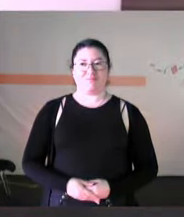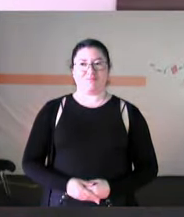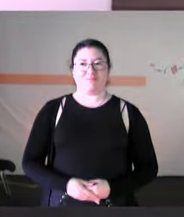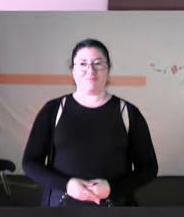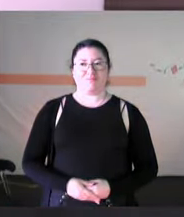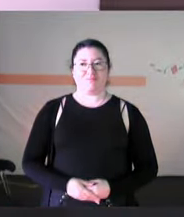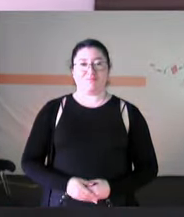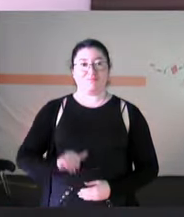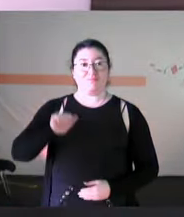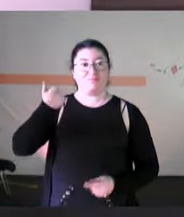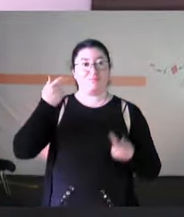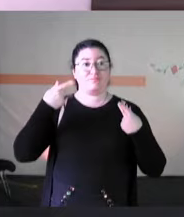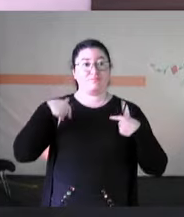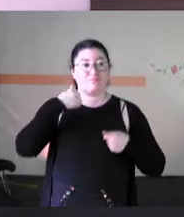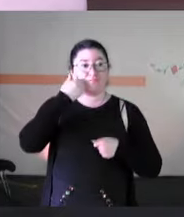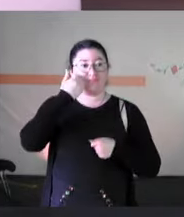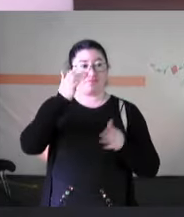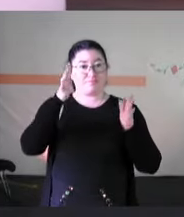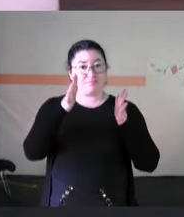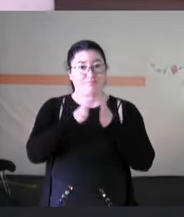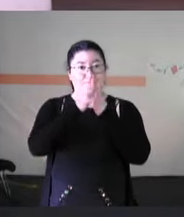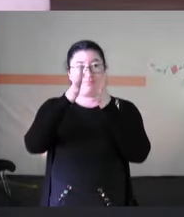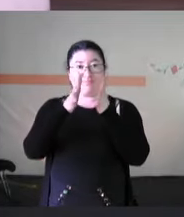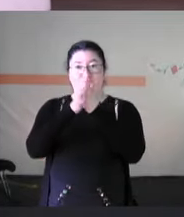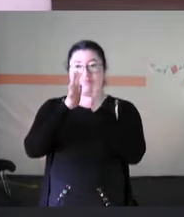¿Otro comentario de este lado?